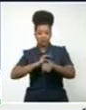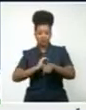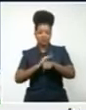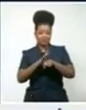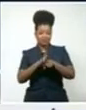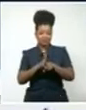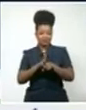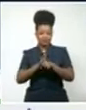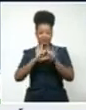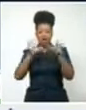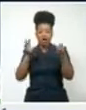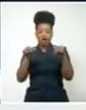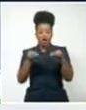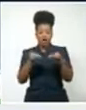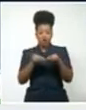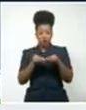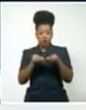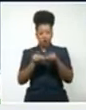acumulan de esta forma